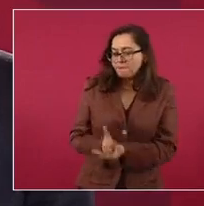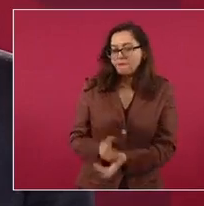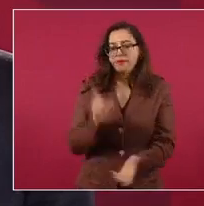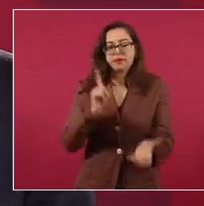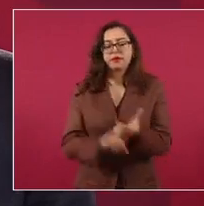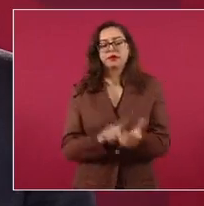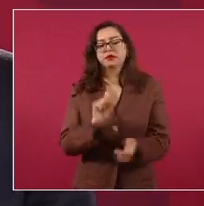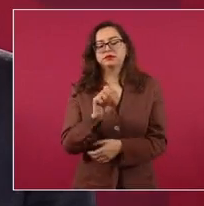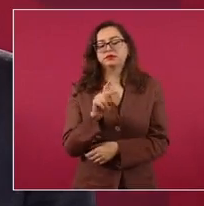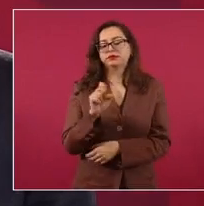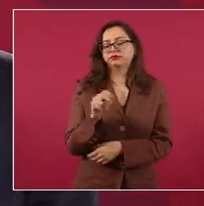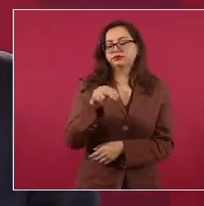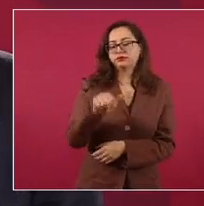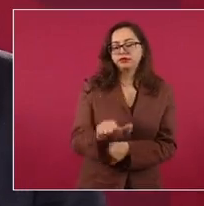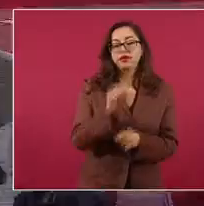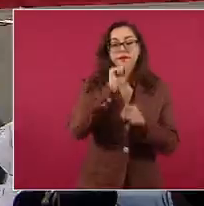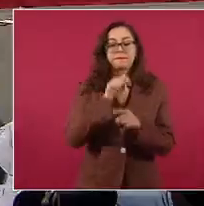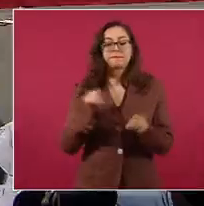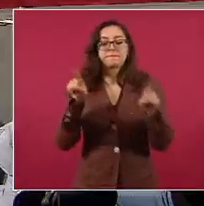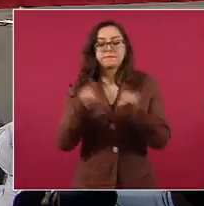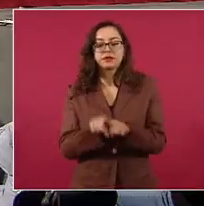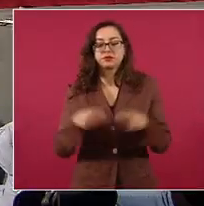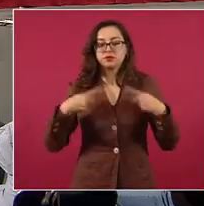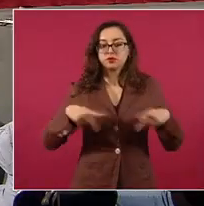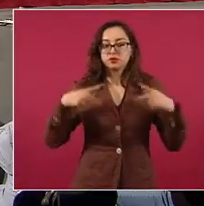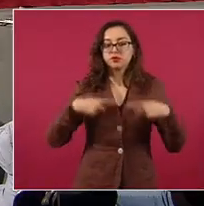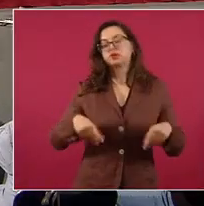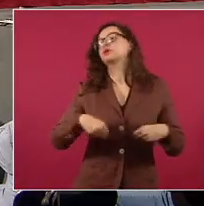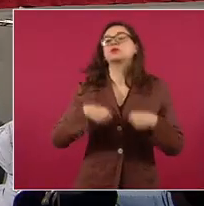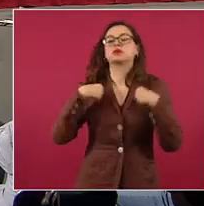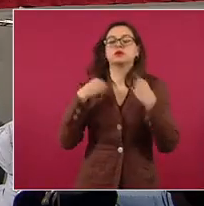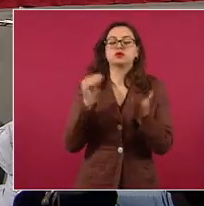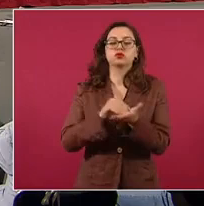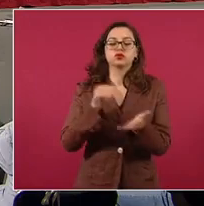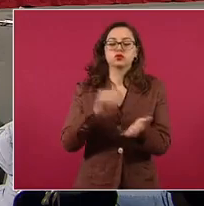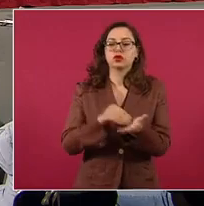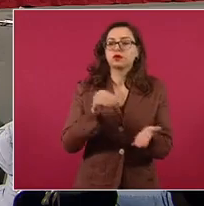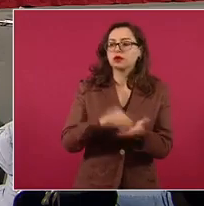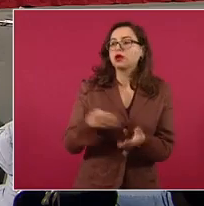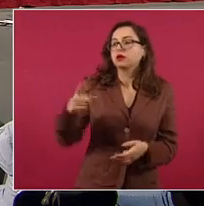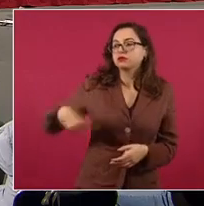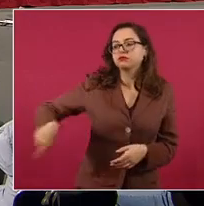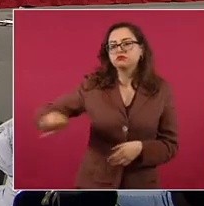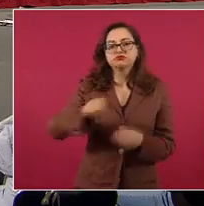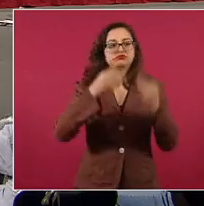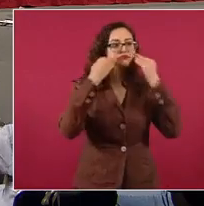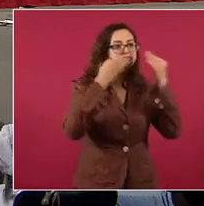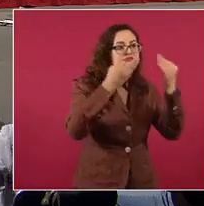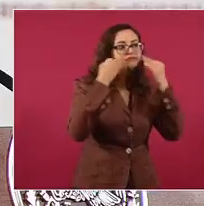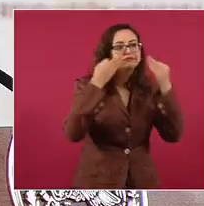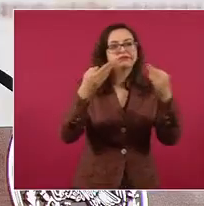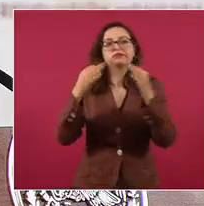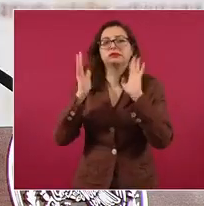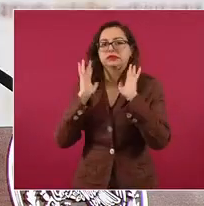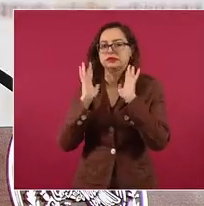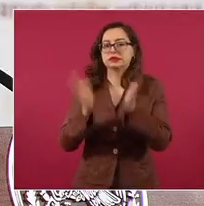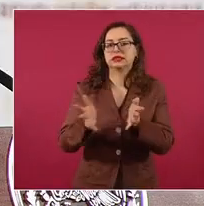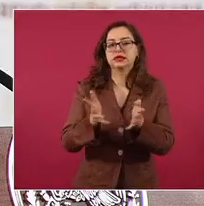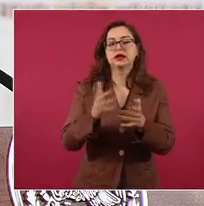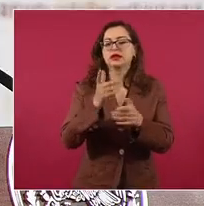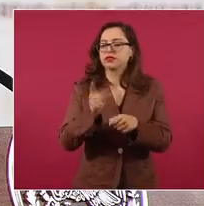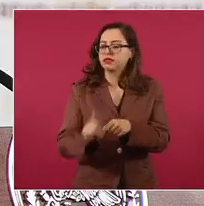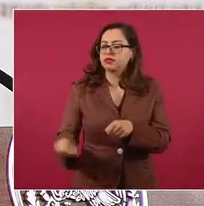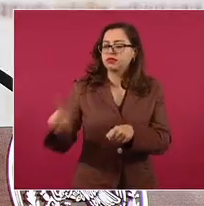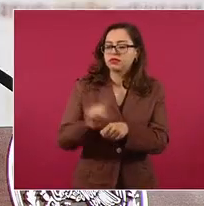Defensa Nacional y el testimonio de los sobrevivientes, y todos los días se sigue revisando los